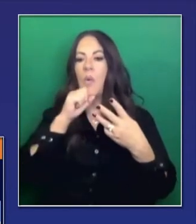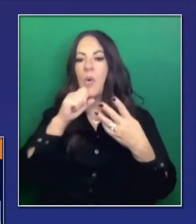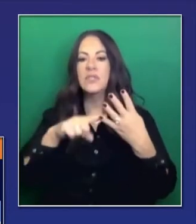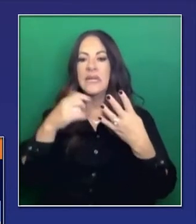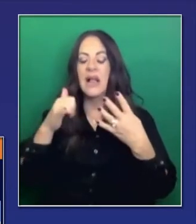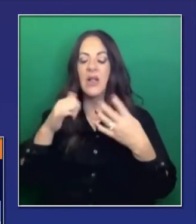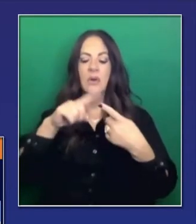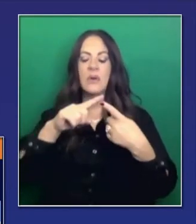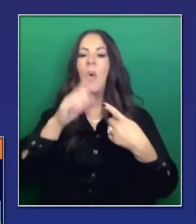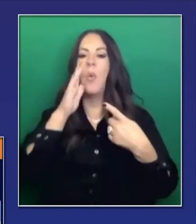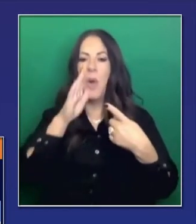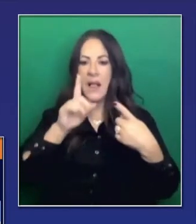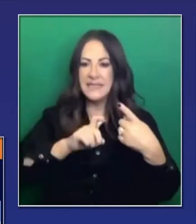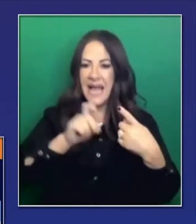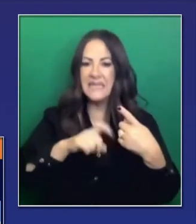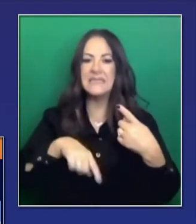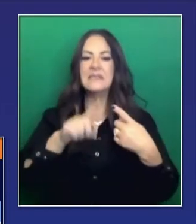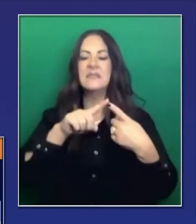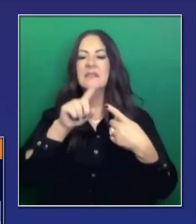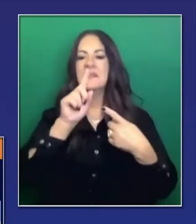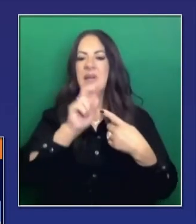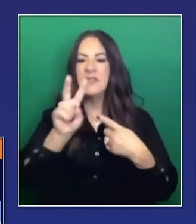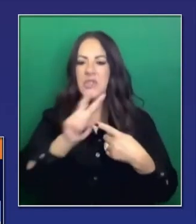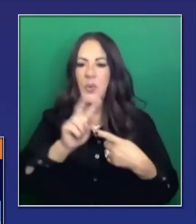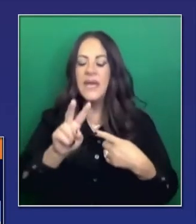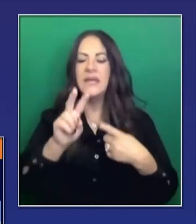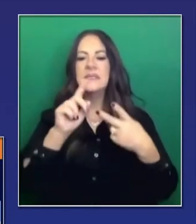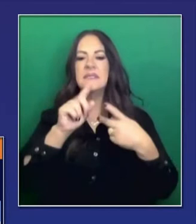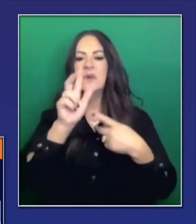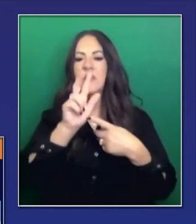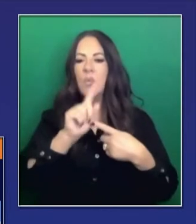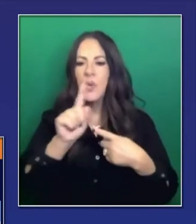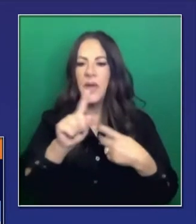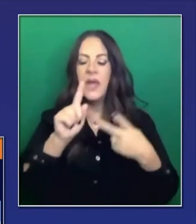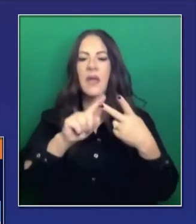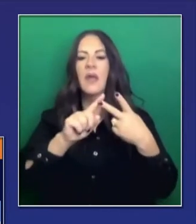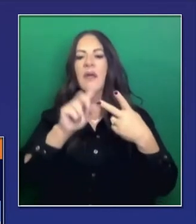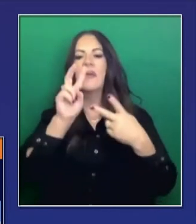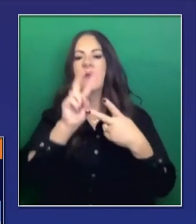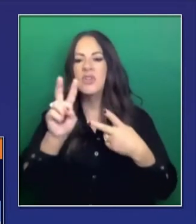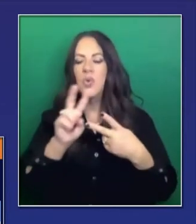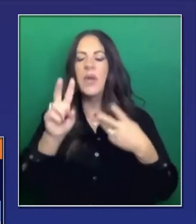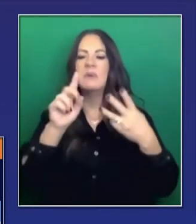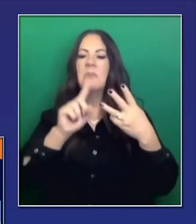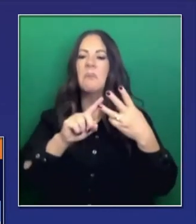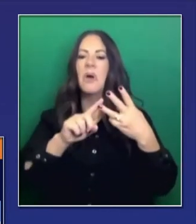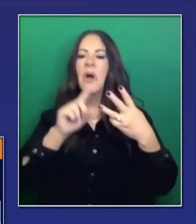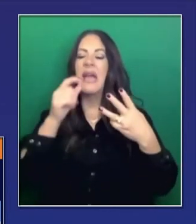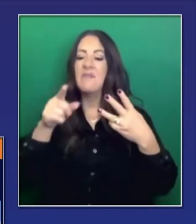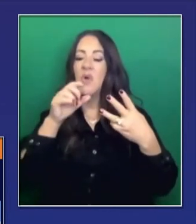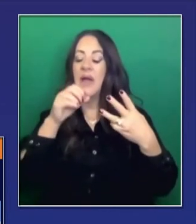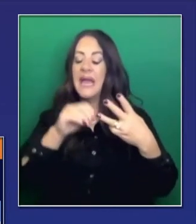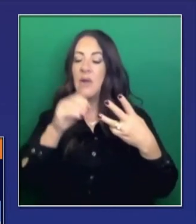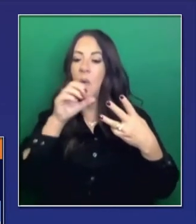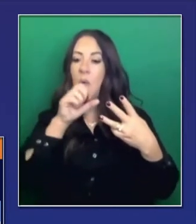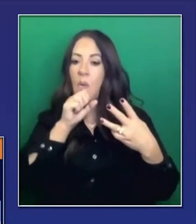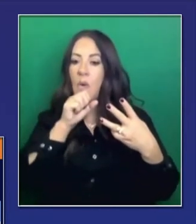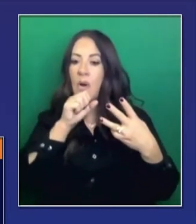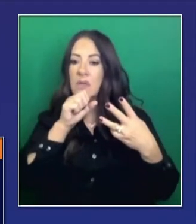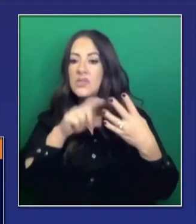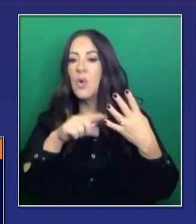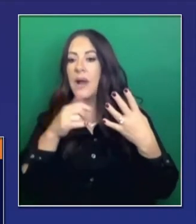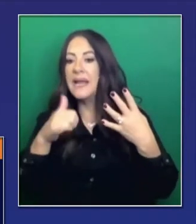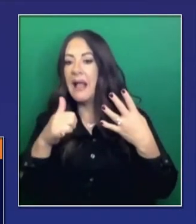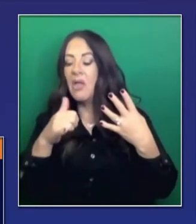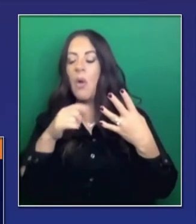cada 2 semanas, pruebas para asintomáticos cuando veamos la propagación en la comunidad y una reducción en el índice de